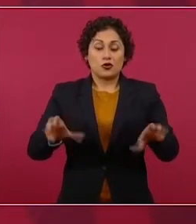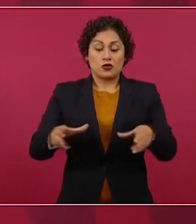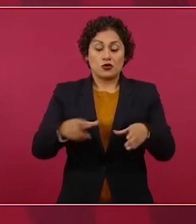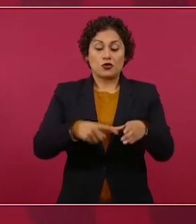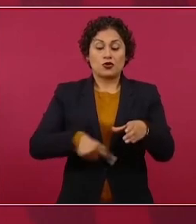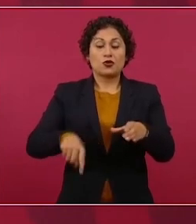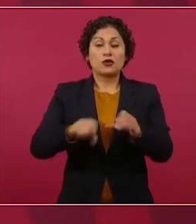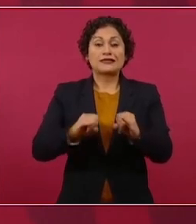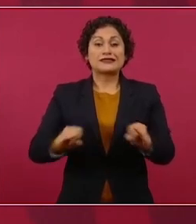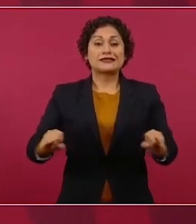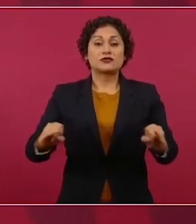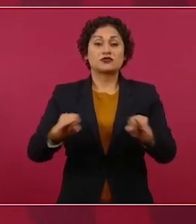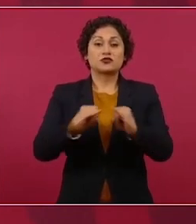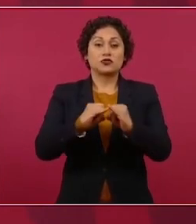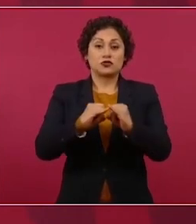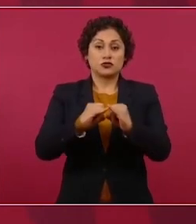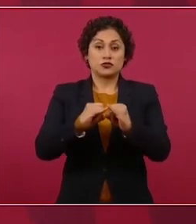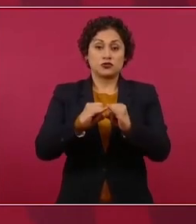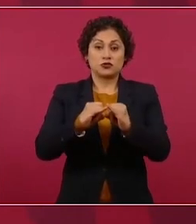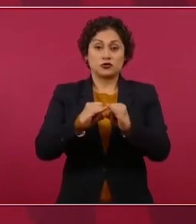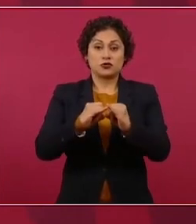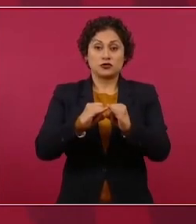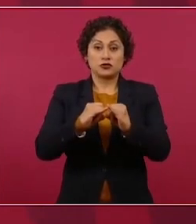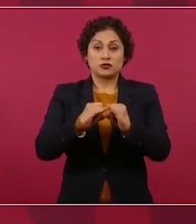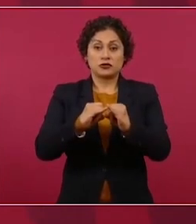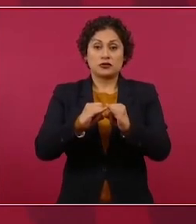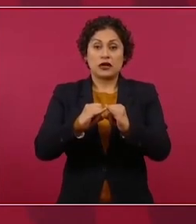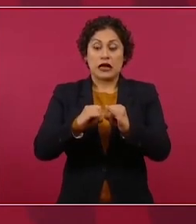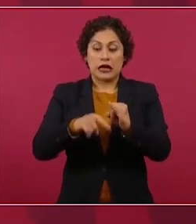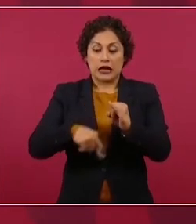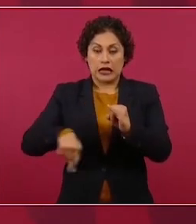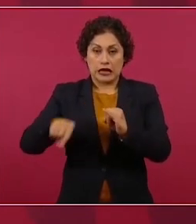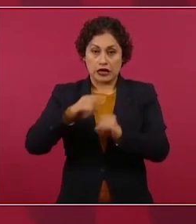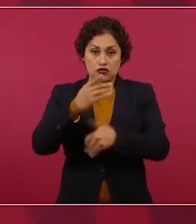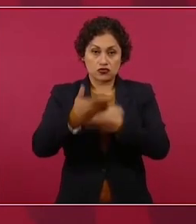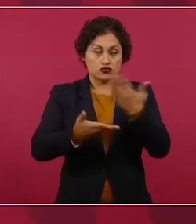al servicio de minorías,